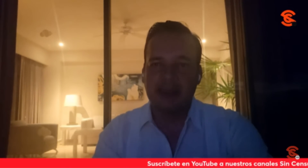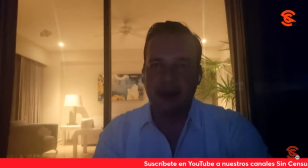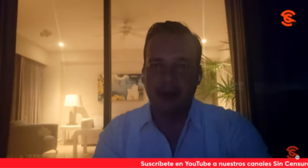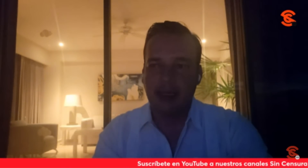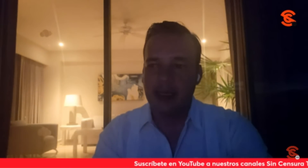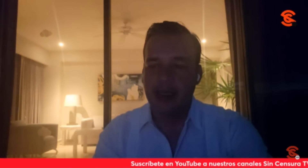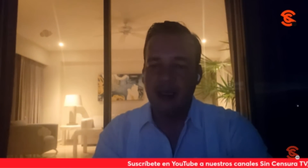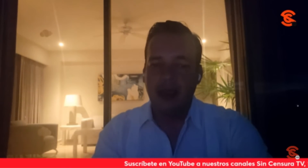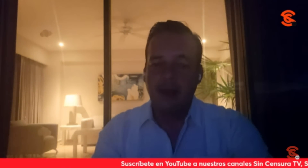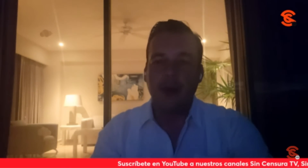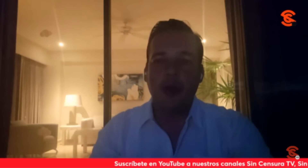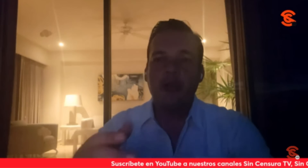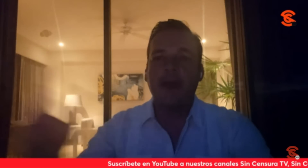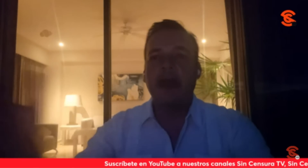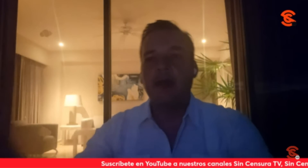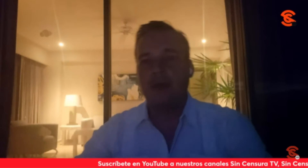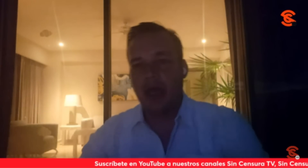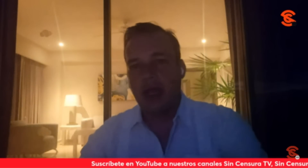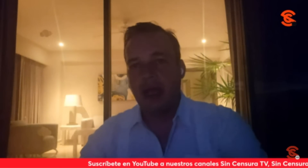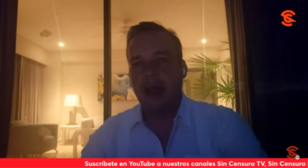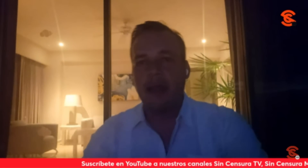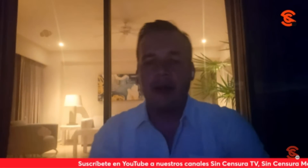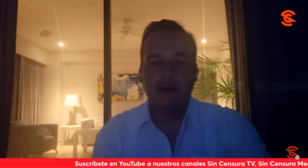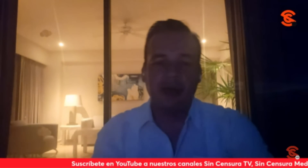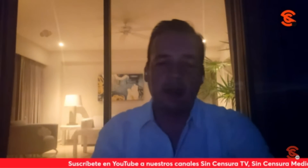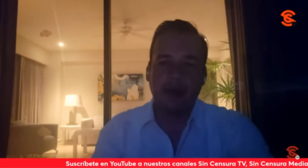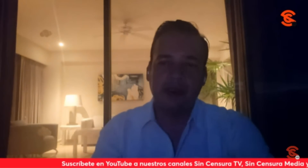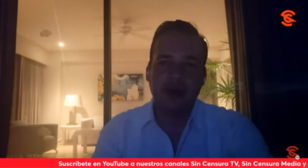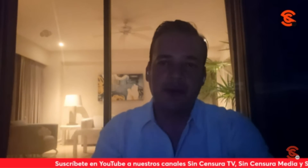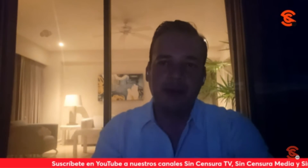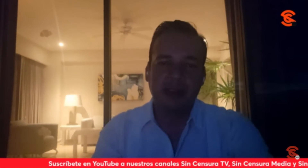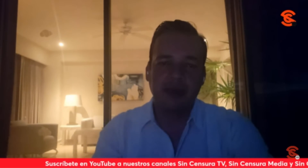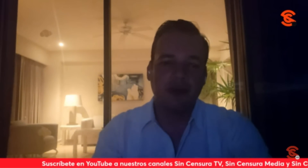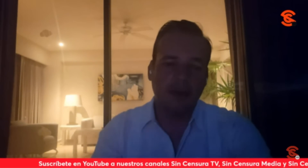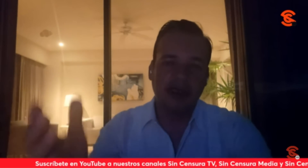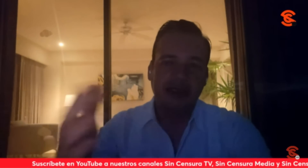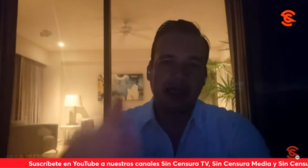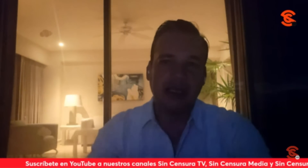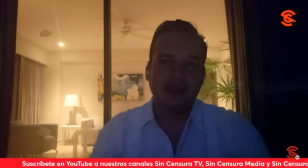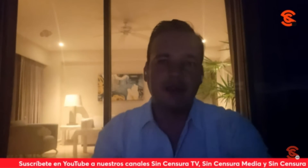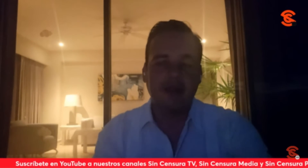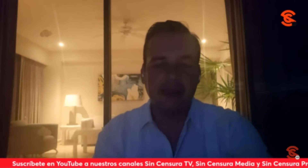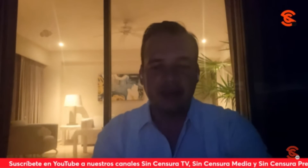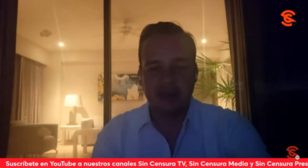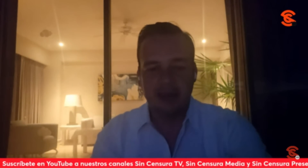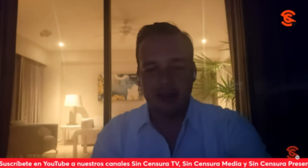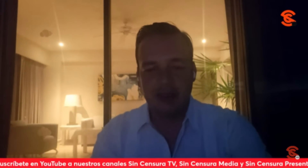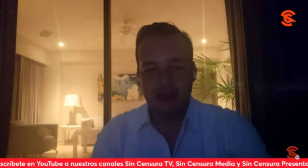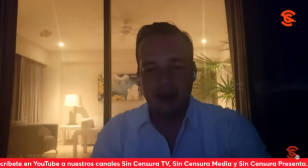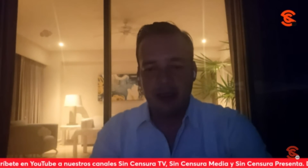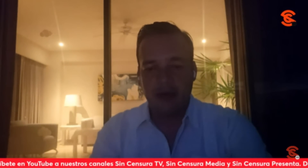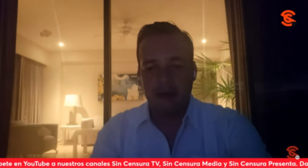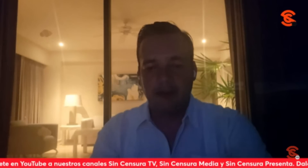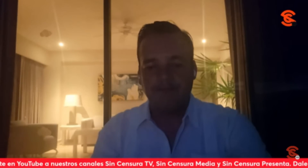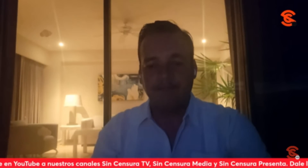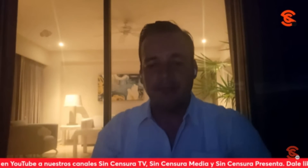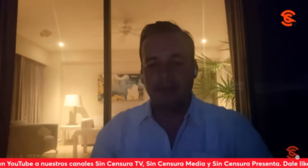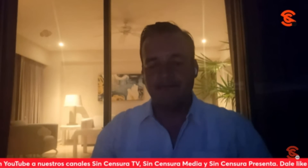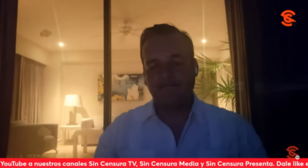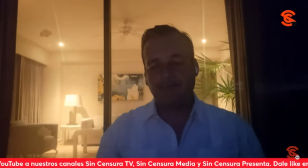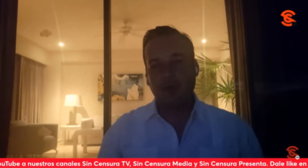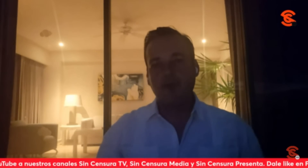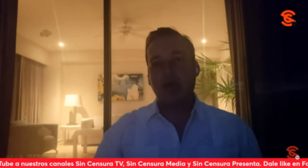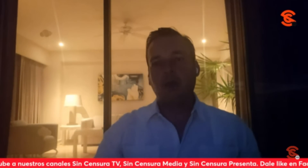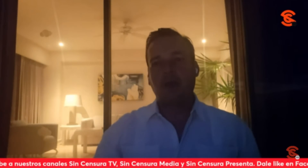al pensar que no iba a haber una vinculación a proceso o en este caso